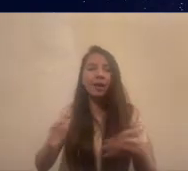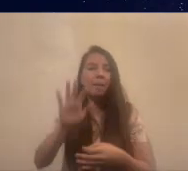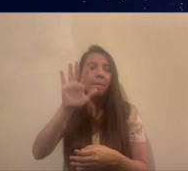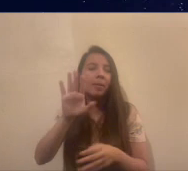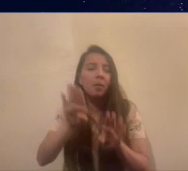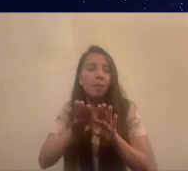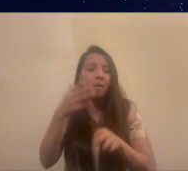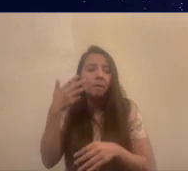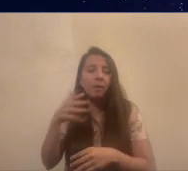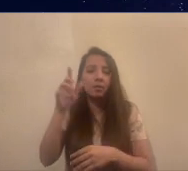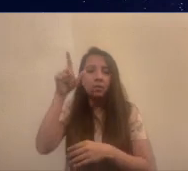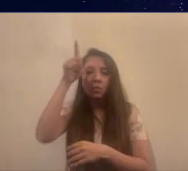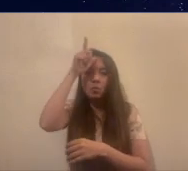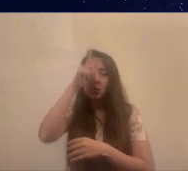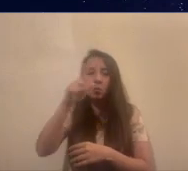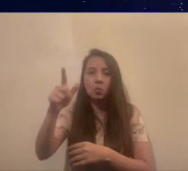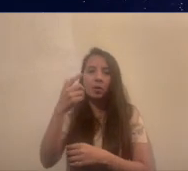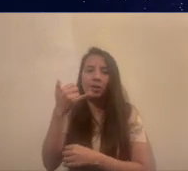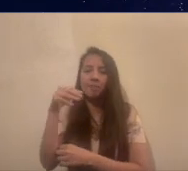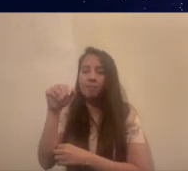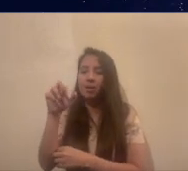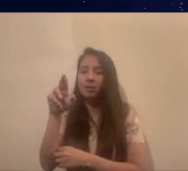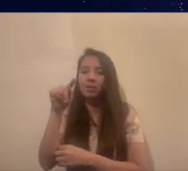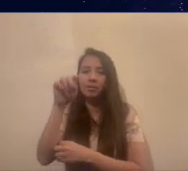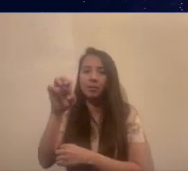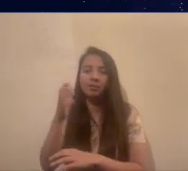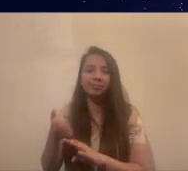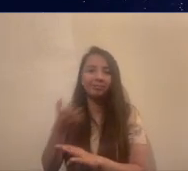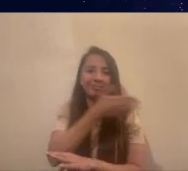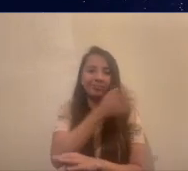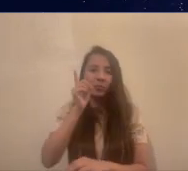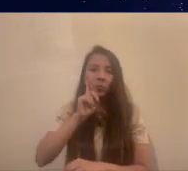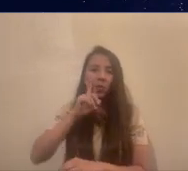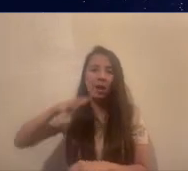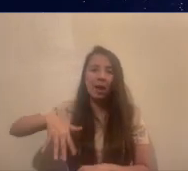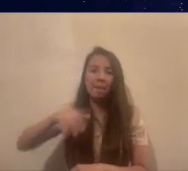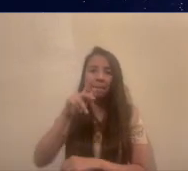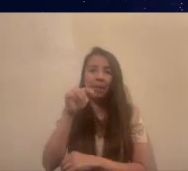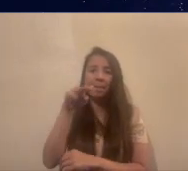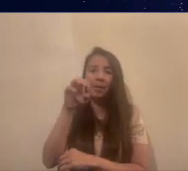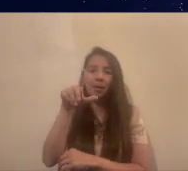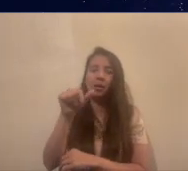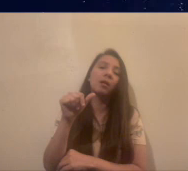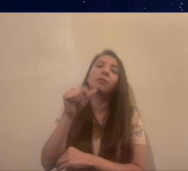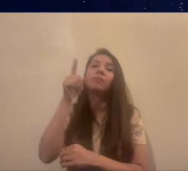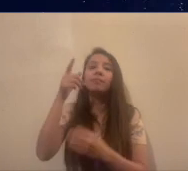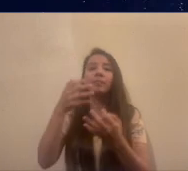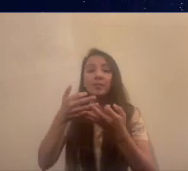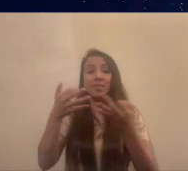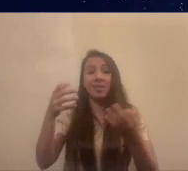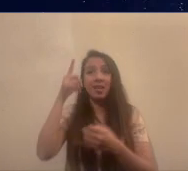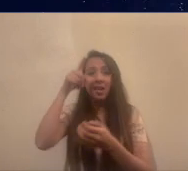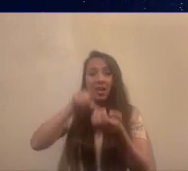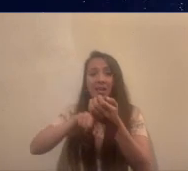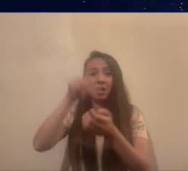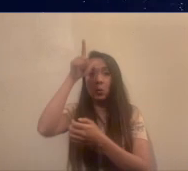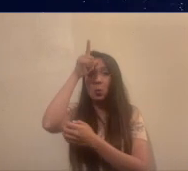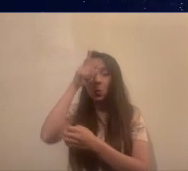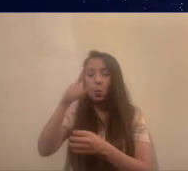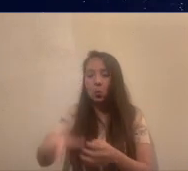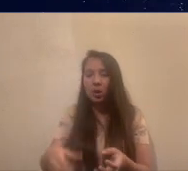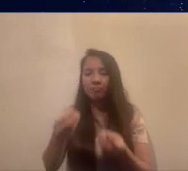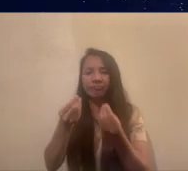superficie lunar y Marte. Como ya les había comentado a lo largo de la charla Pamela, son suelos que podrían ser salinizados, que tienen altas